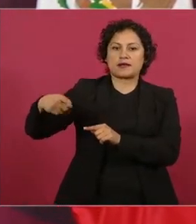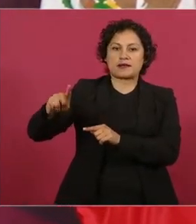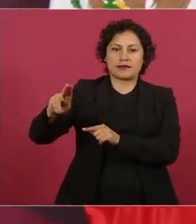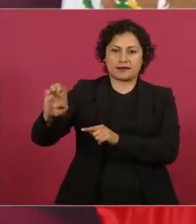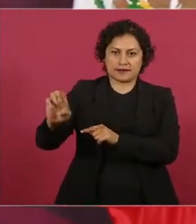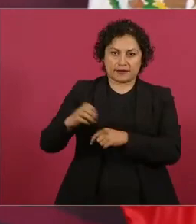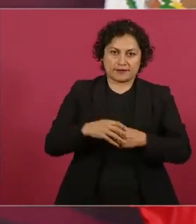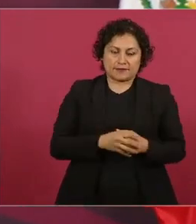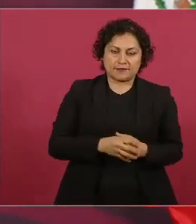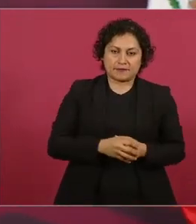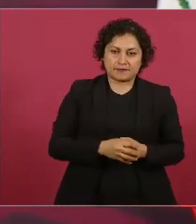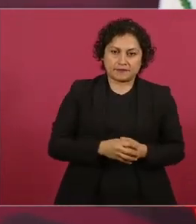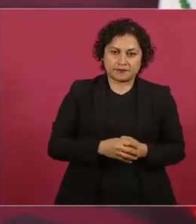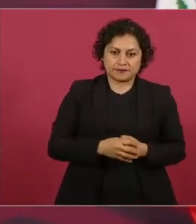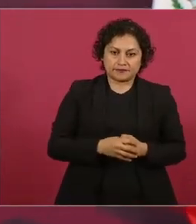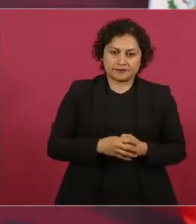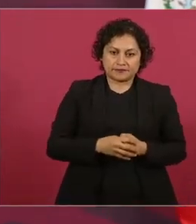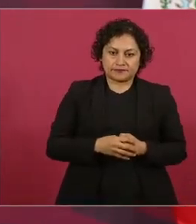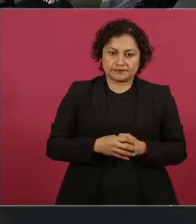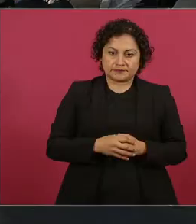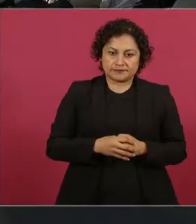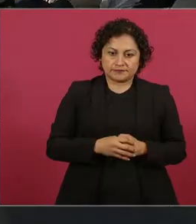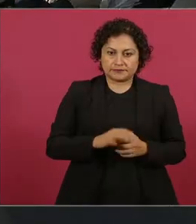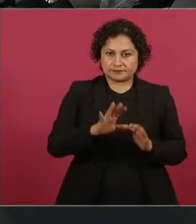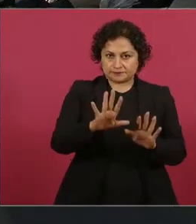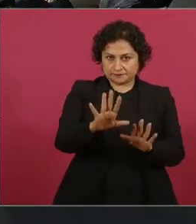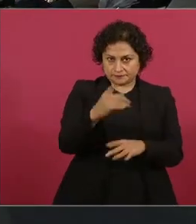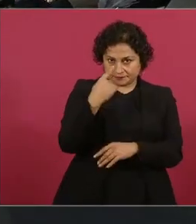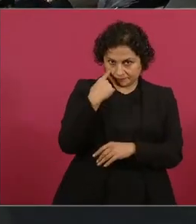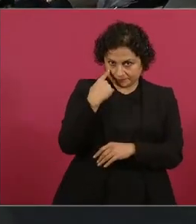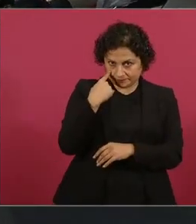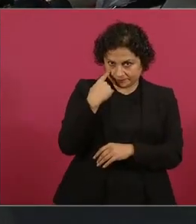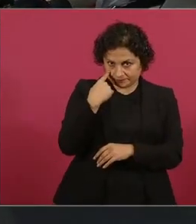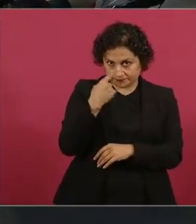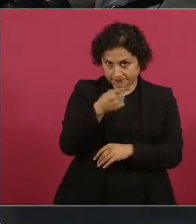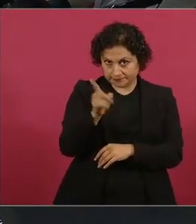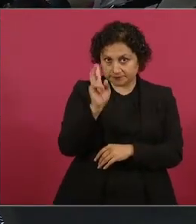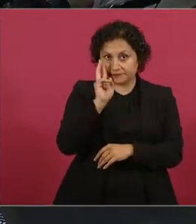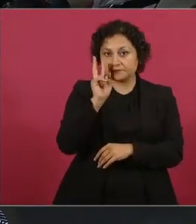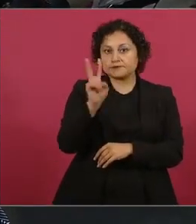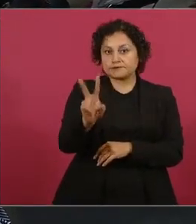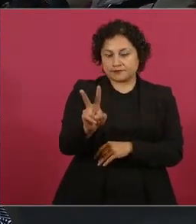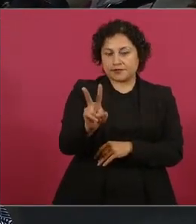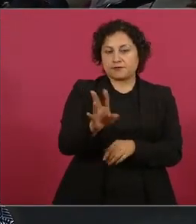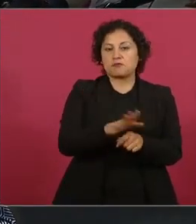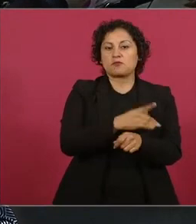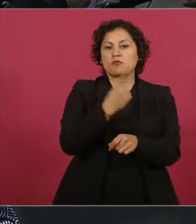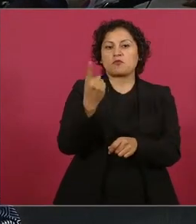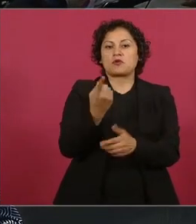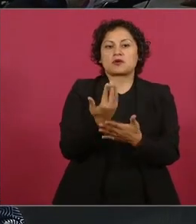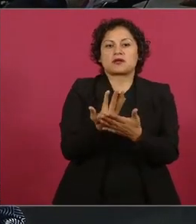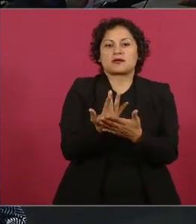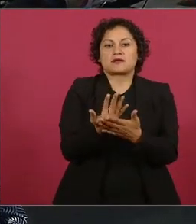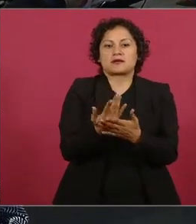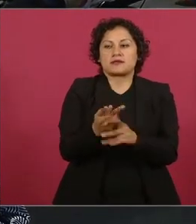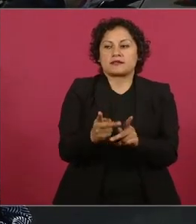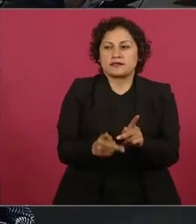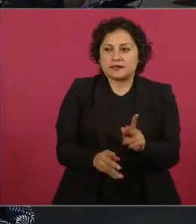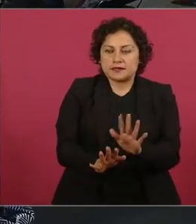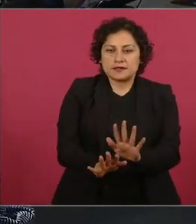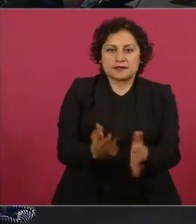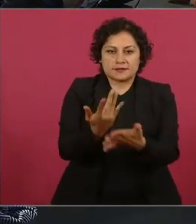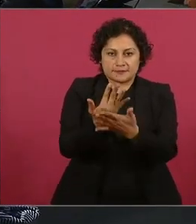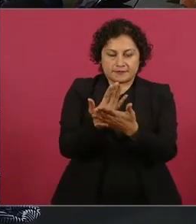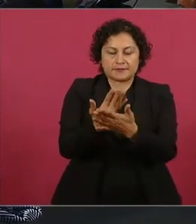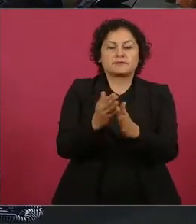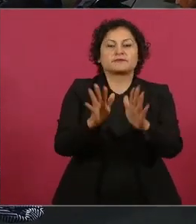Y les voy a mostrar lo que nos tiene detenidos, que esperemos,